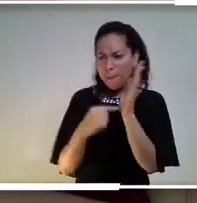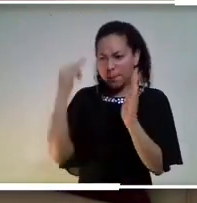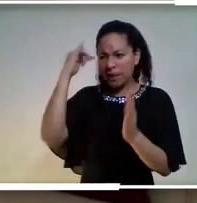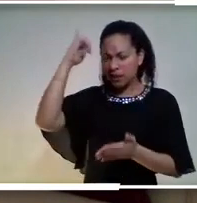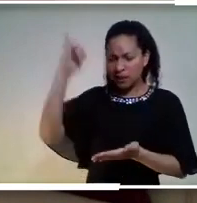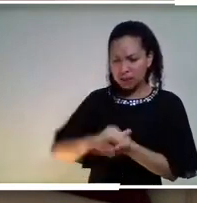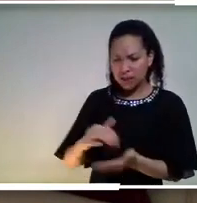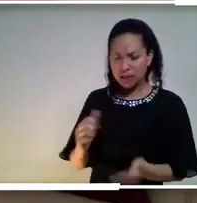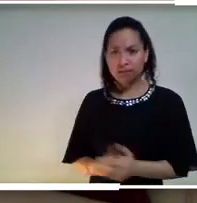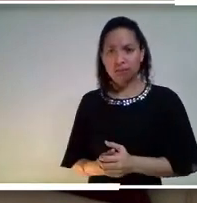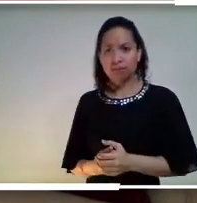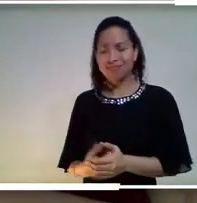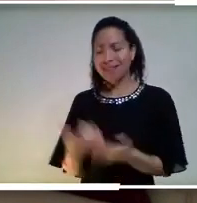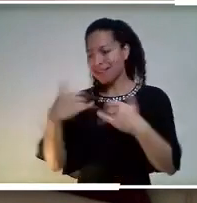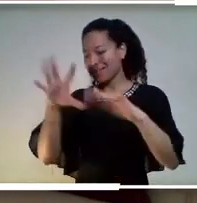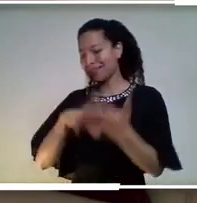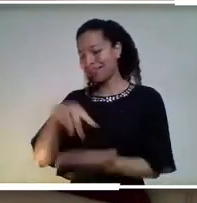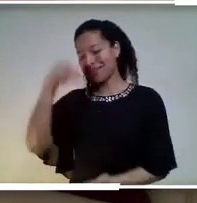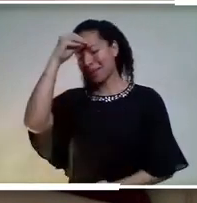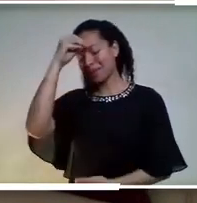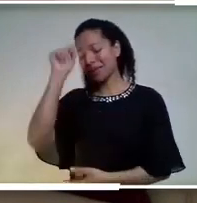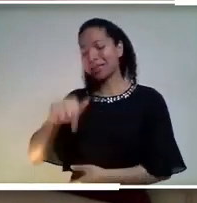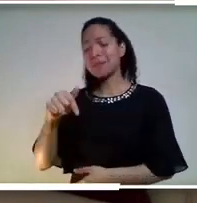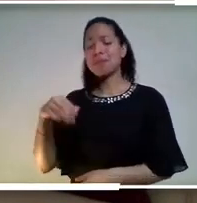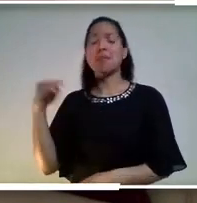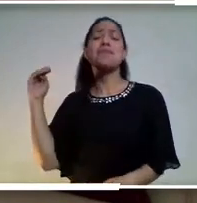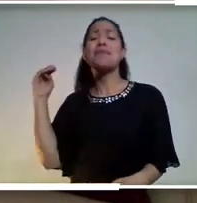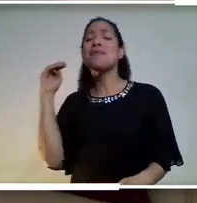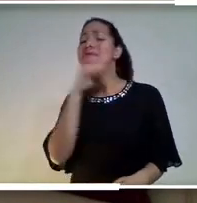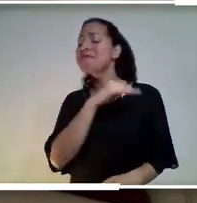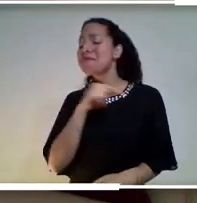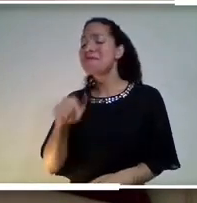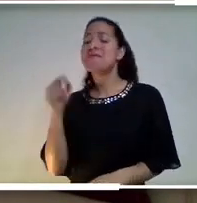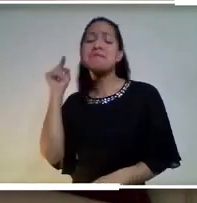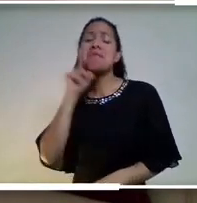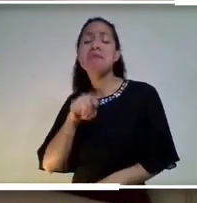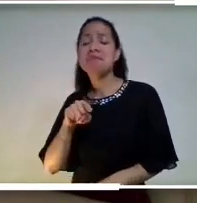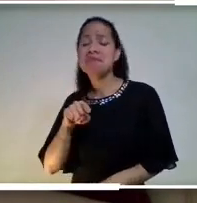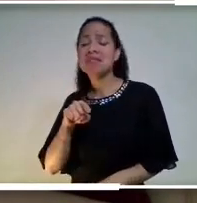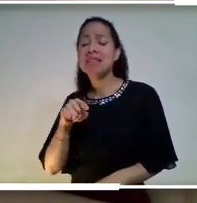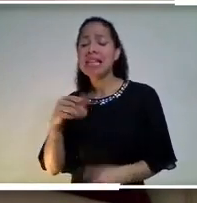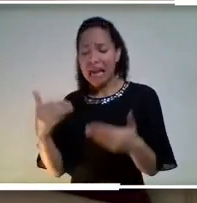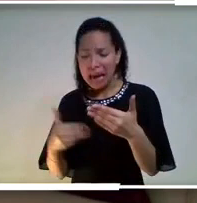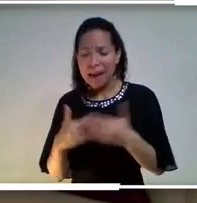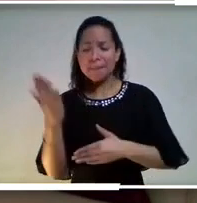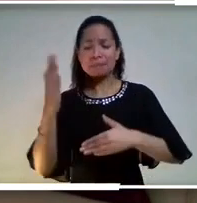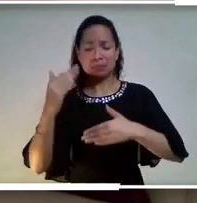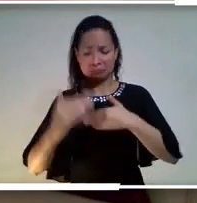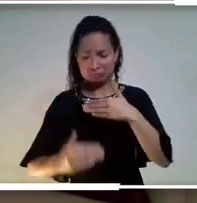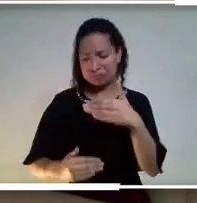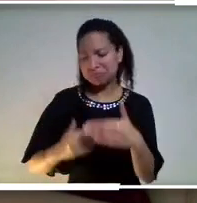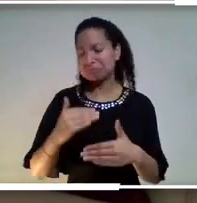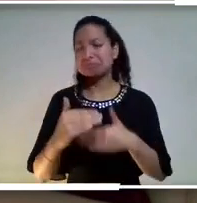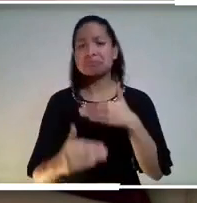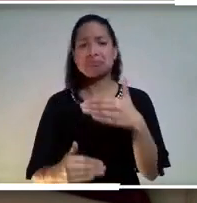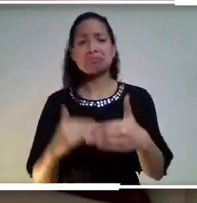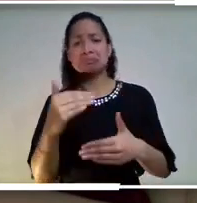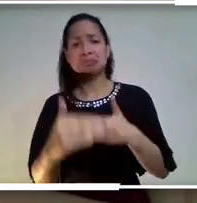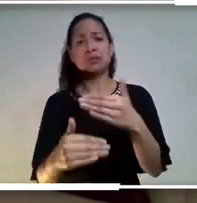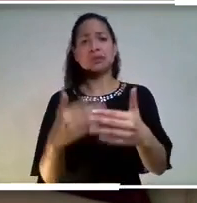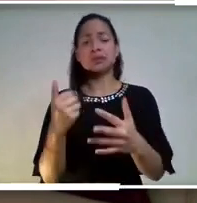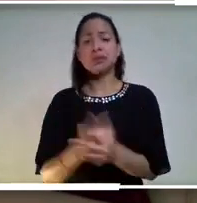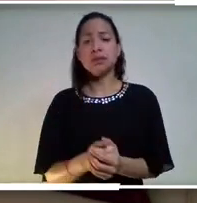tuvieron su origen en esa mentira santana dijo su primera mentira que podríamos tener vida